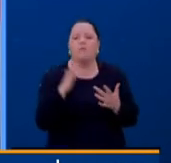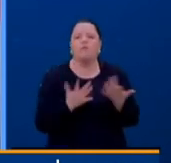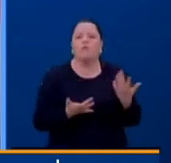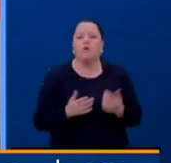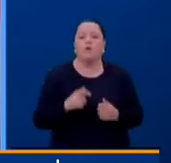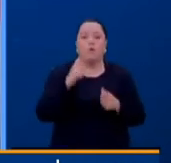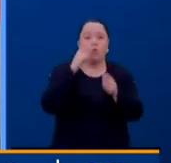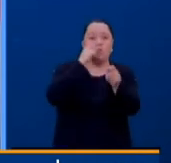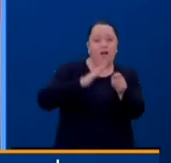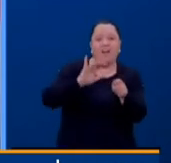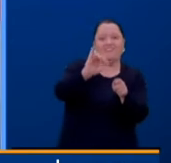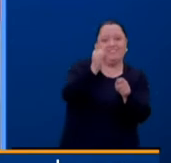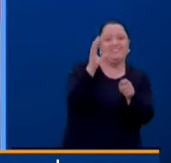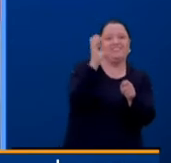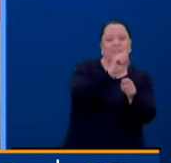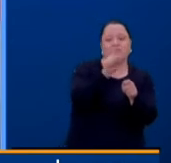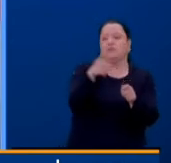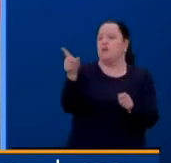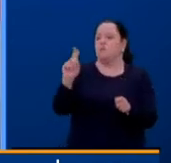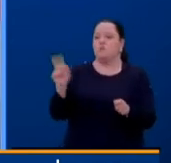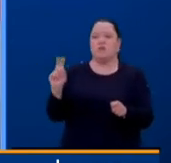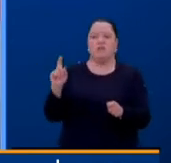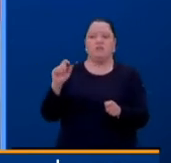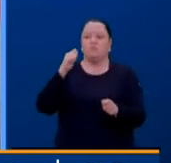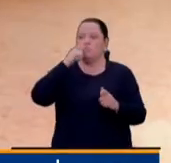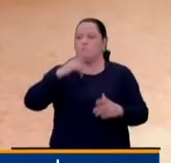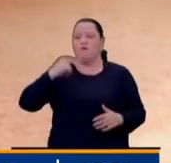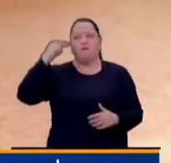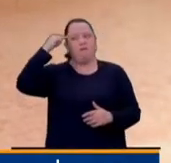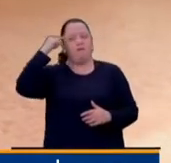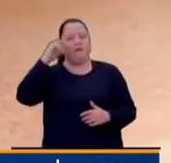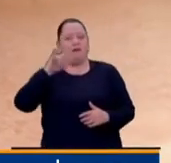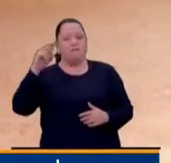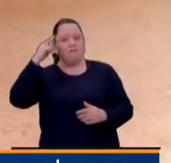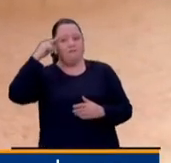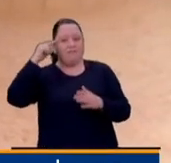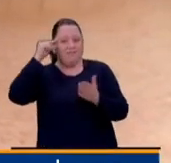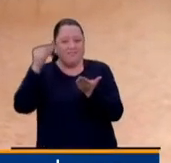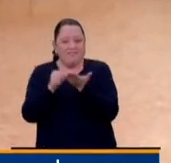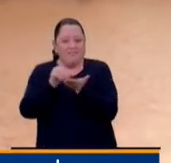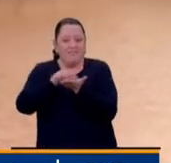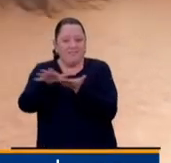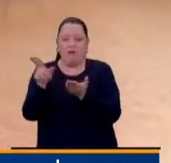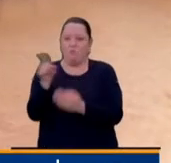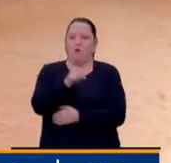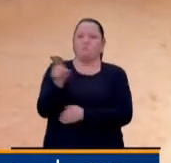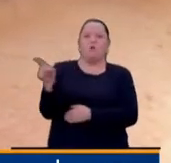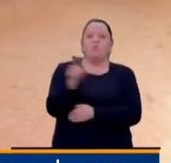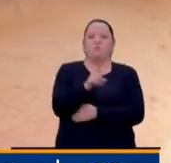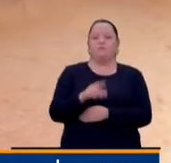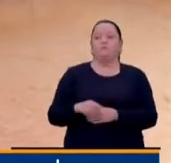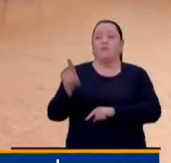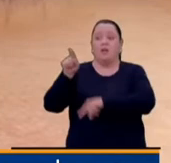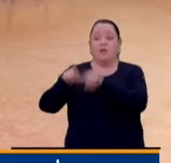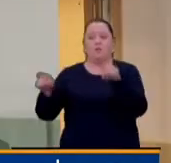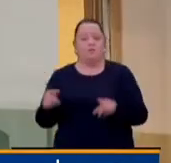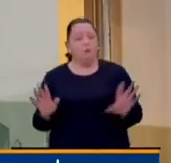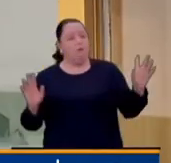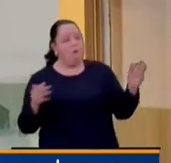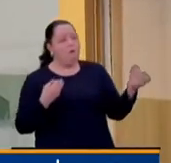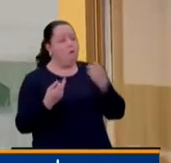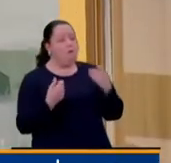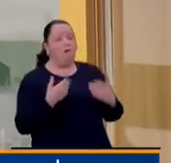humanos y bots o inteligencia artificial. Para muchos cibernautas esta explicación es convincente, pero para